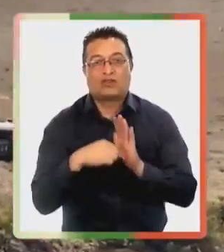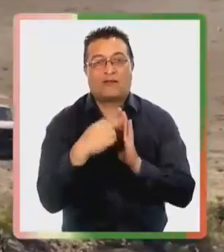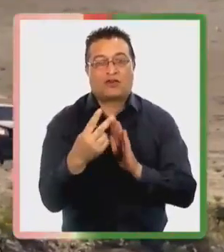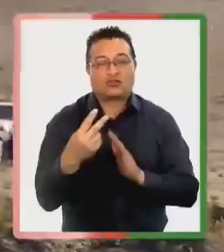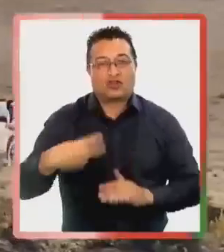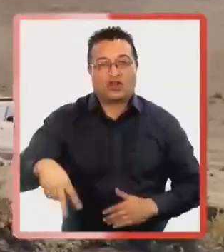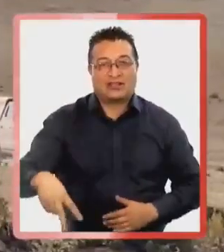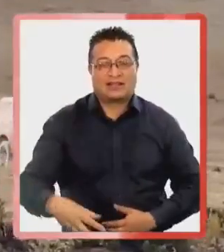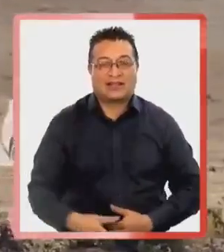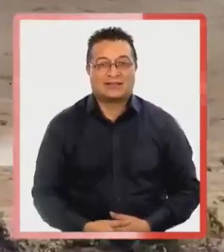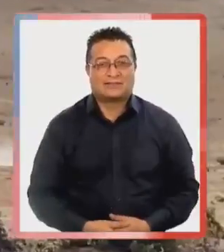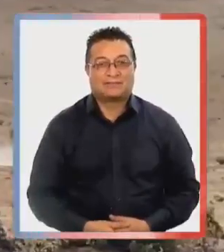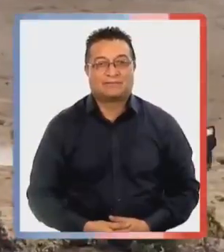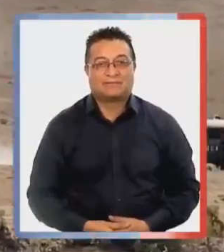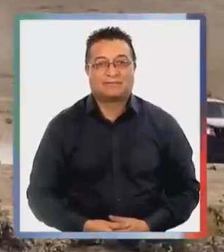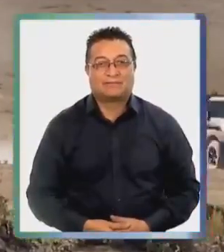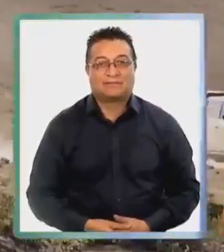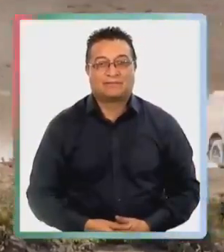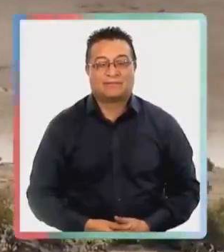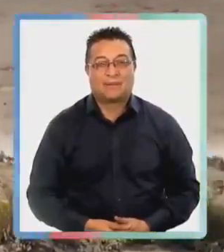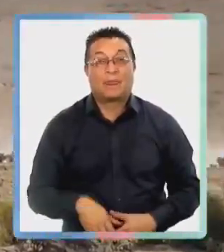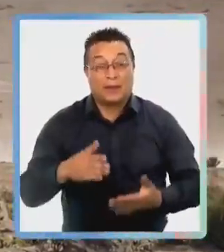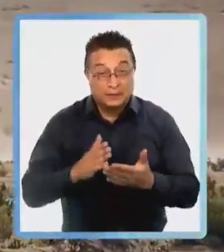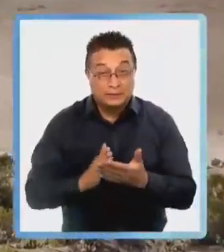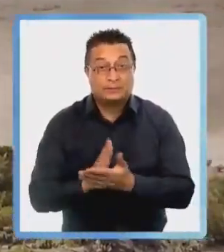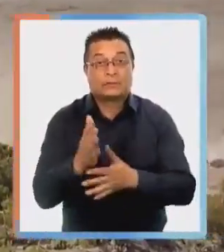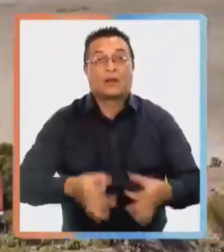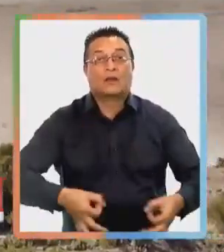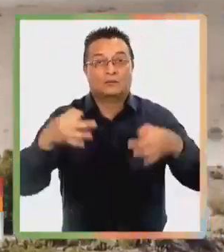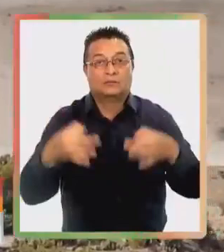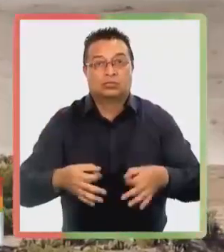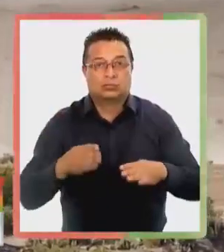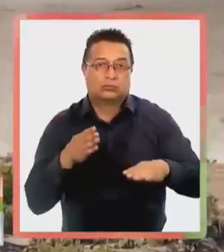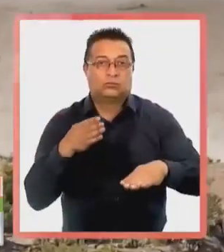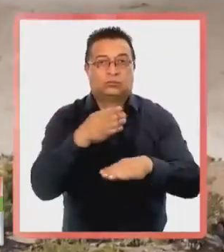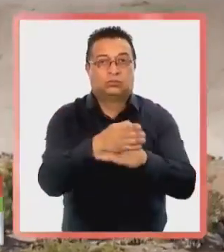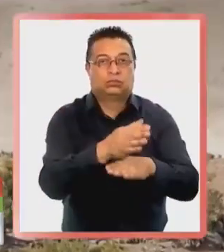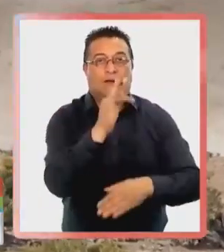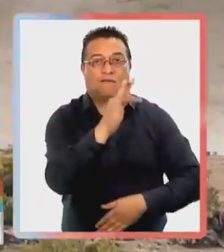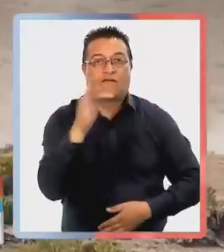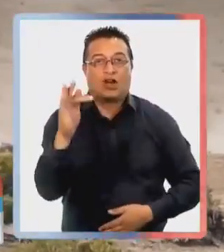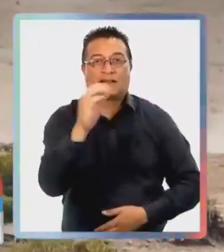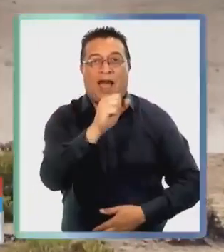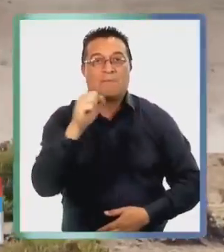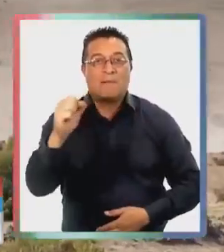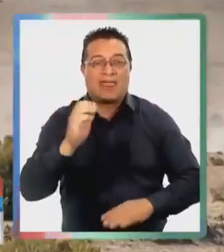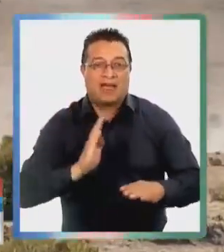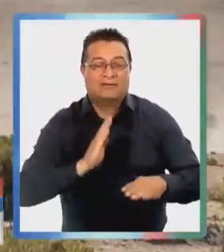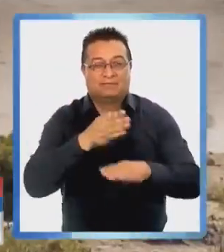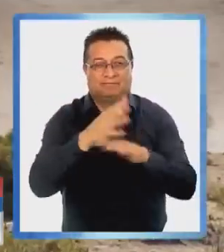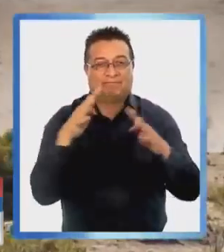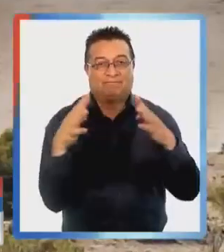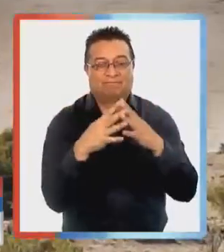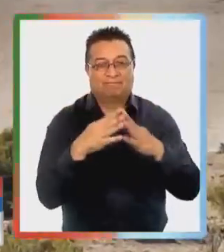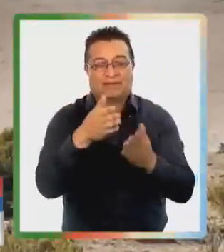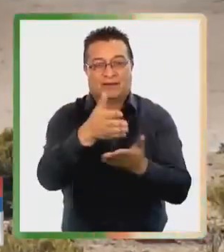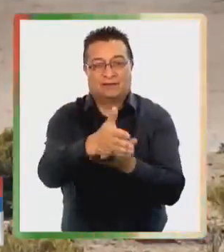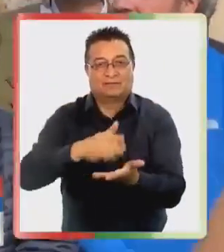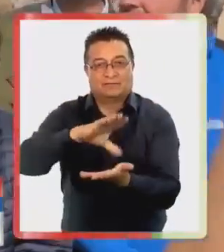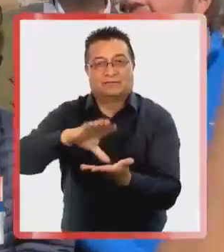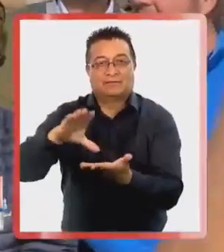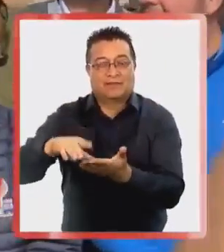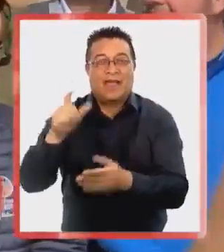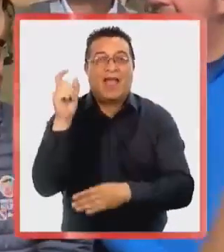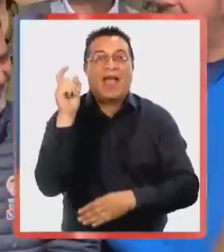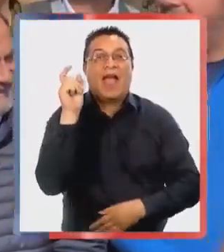Comenzó formalmente el despliegue de las Fuerzas Armadas en los límites fronterizos de las regiones de Arica y Parinacota, Tarapacá y